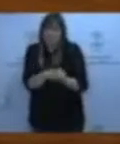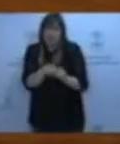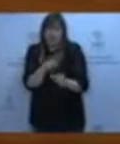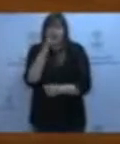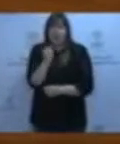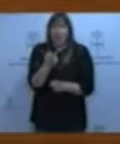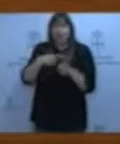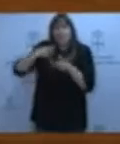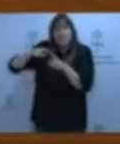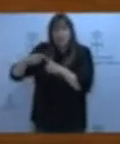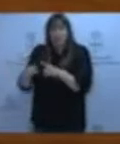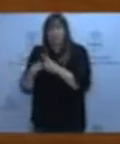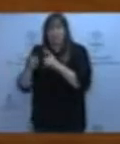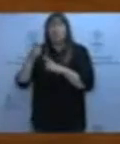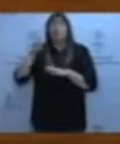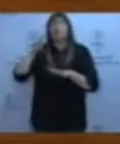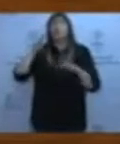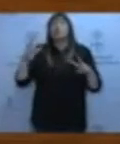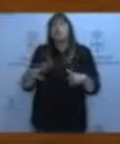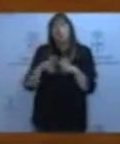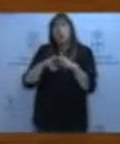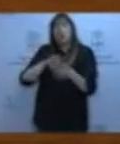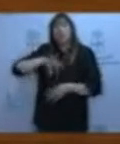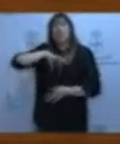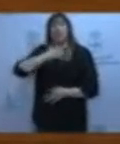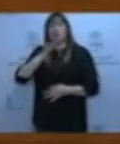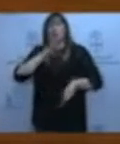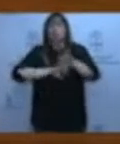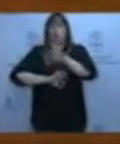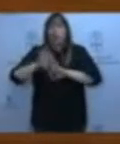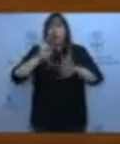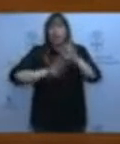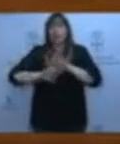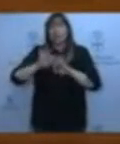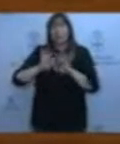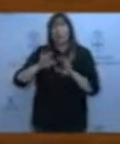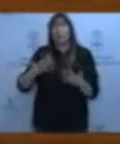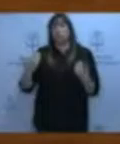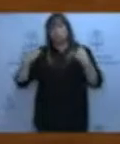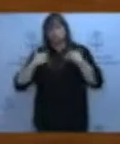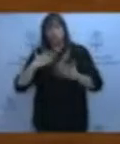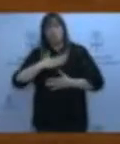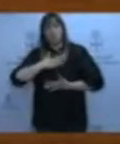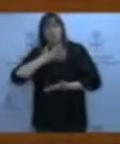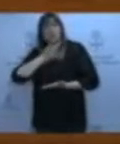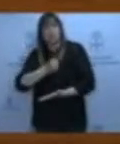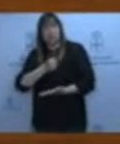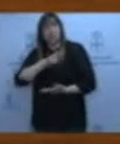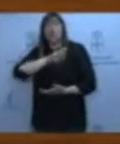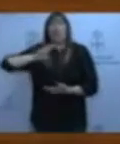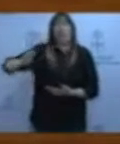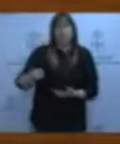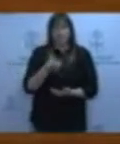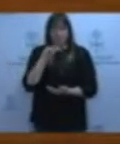este tipo de cuestiones, la sociedad civil organizada, que cada vez hay más asociaciones que tratan con el patrimonio, etcétera. Por